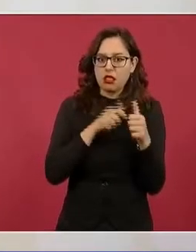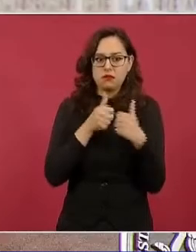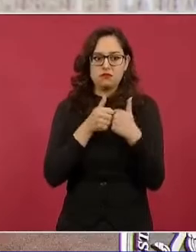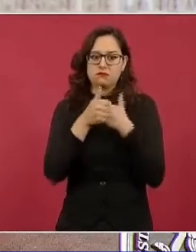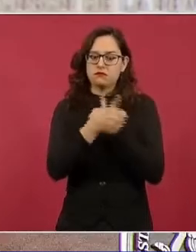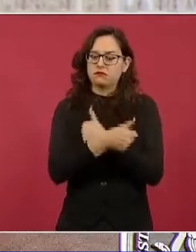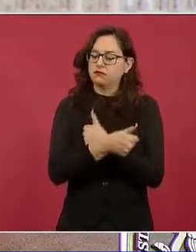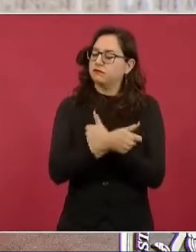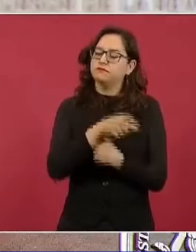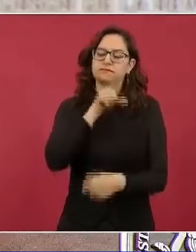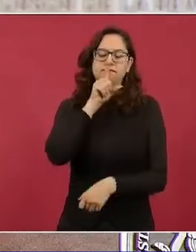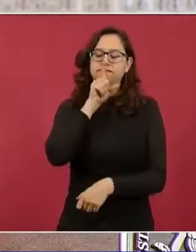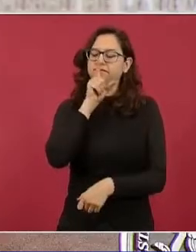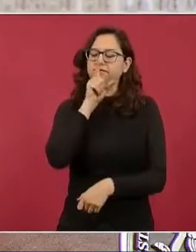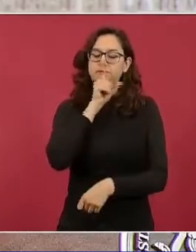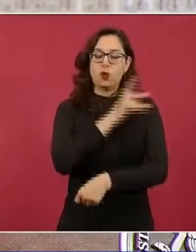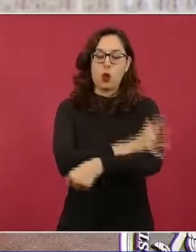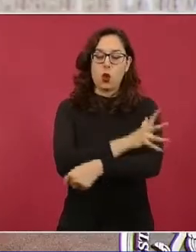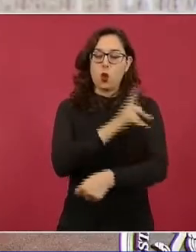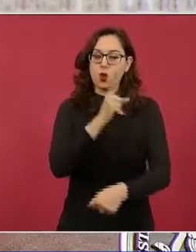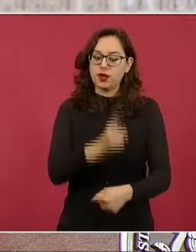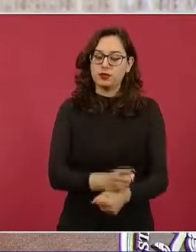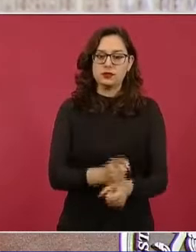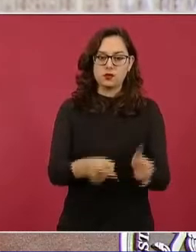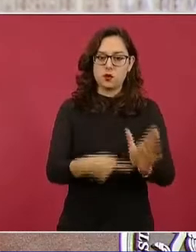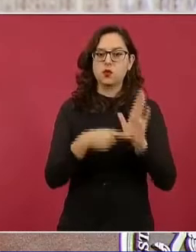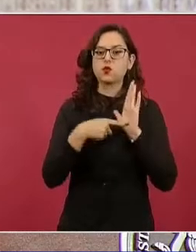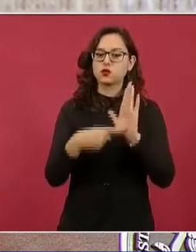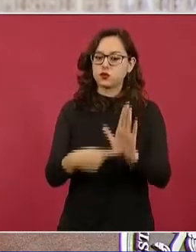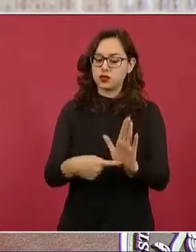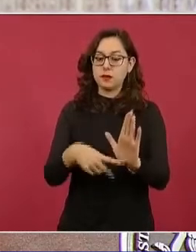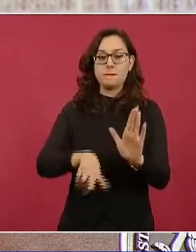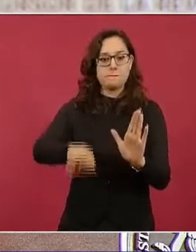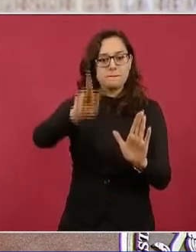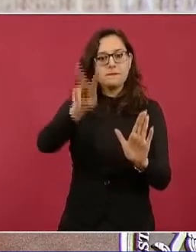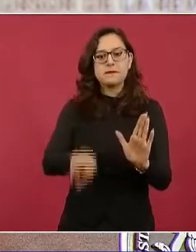decir la verdad, no mentir